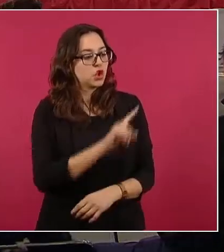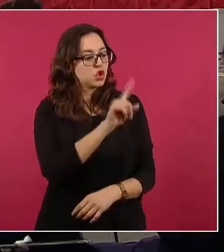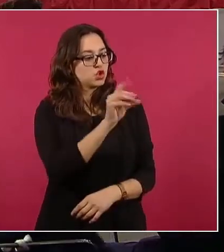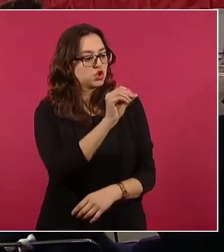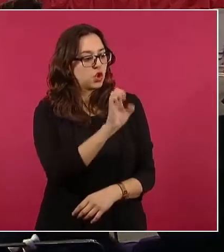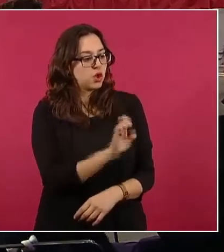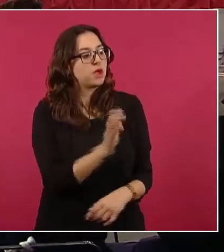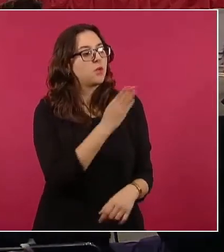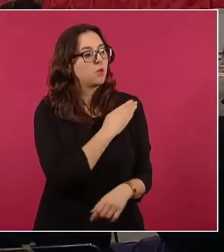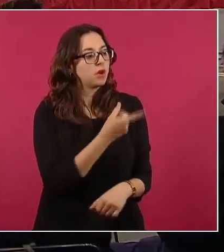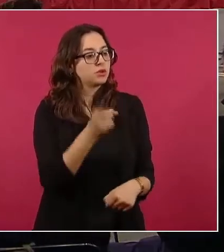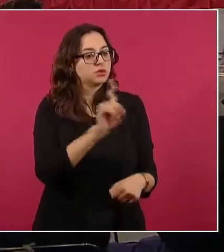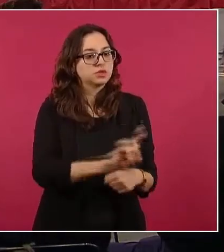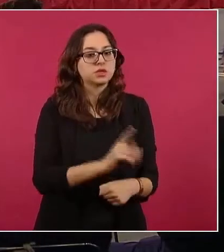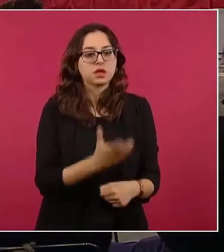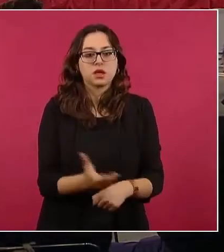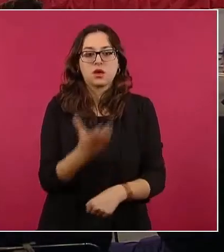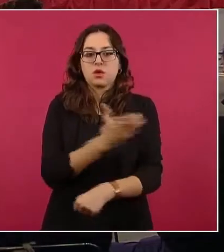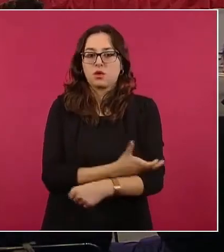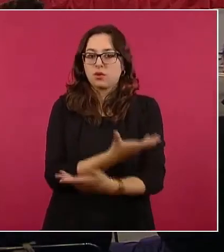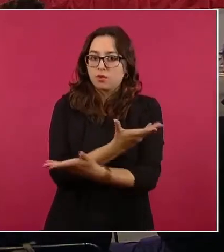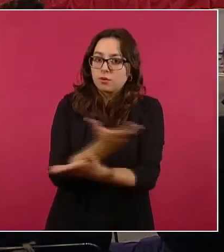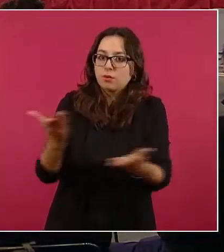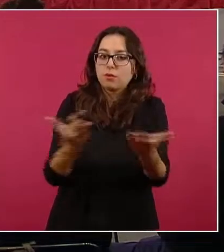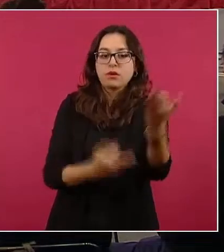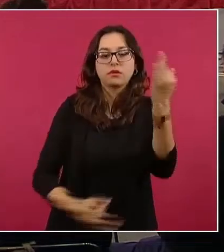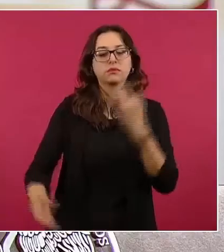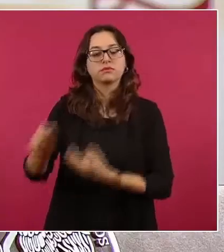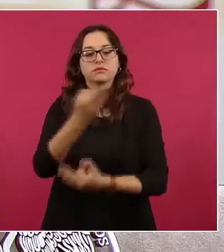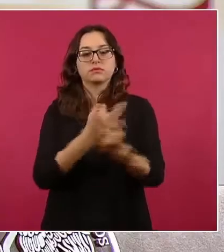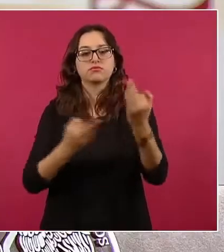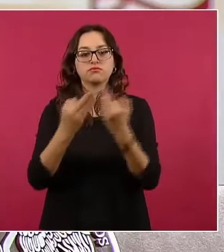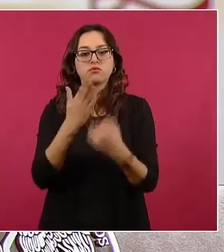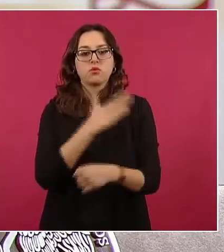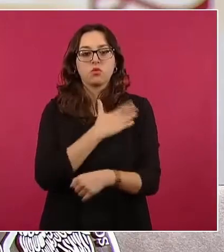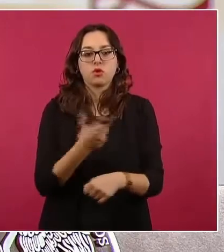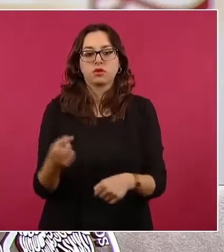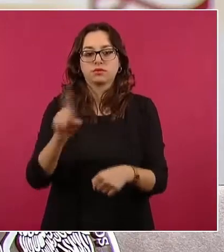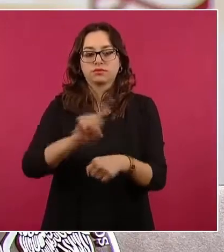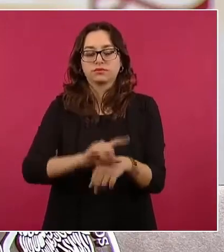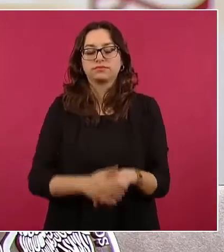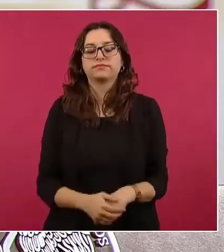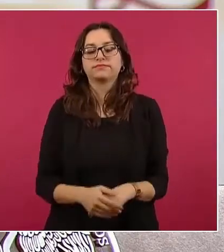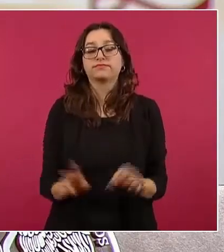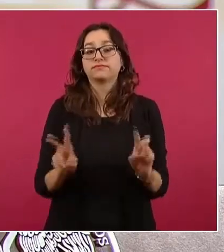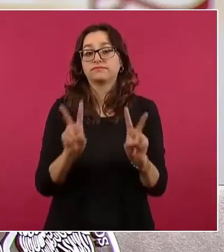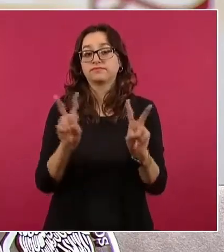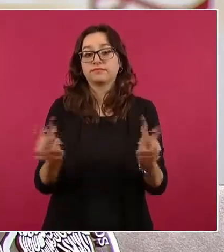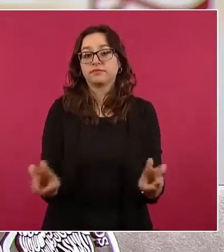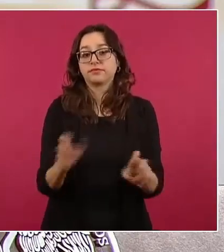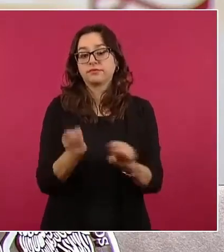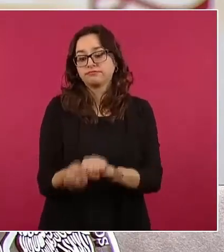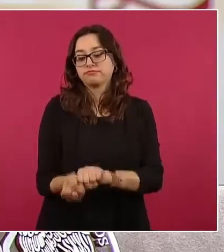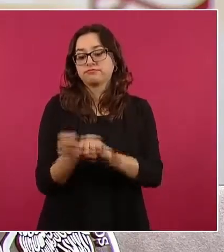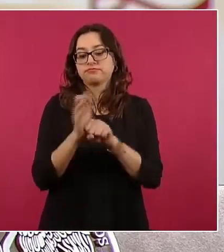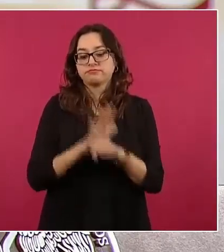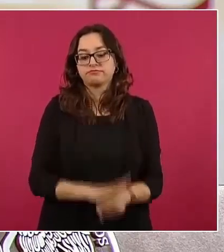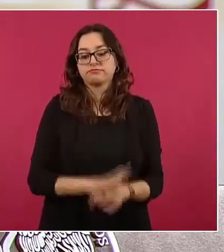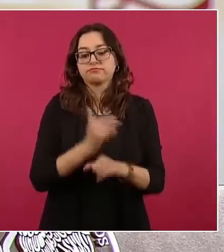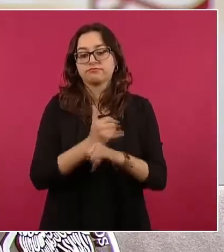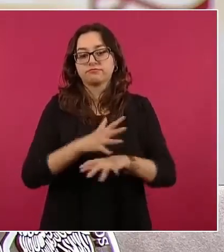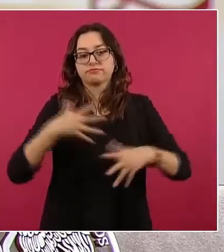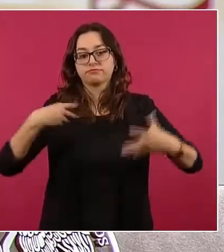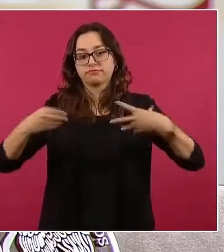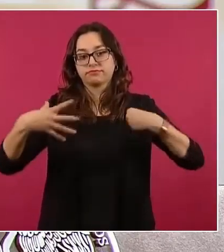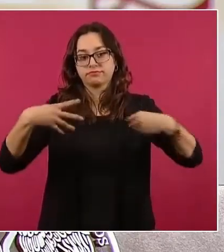Muy buenos días a todas y todos. Vamos a comentar sobre la pandemia de COVID-19. Lo que vemos en esta primera imagen,